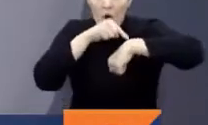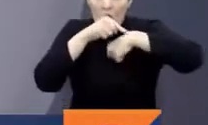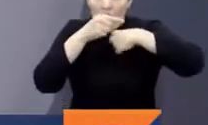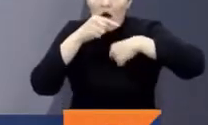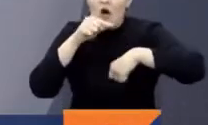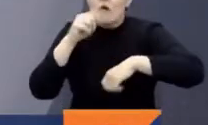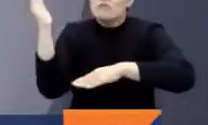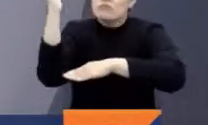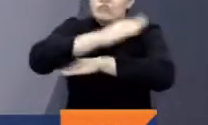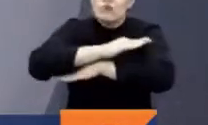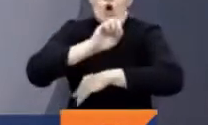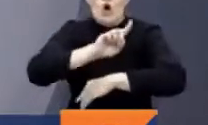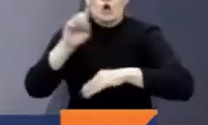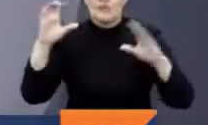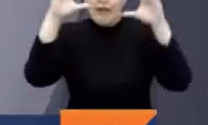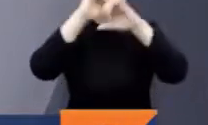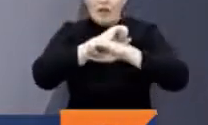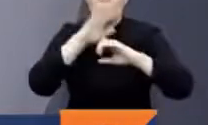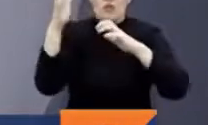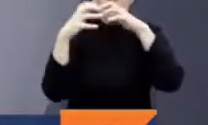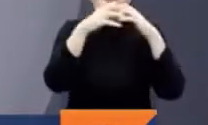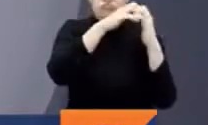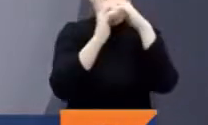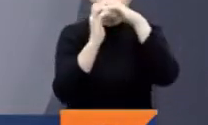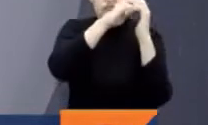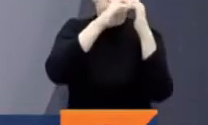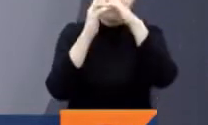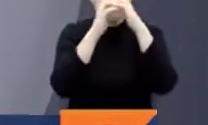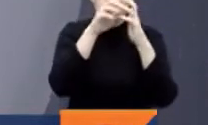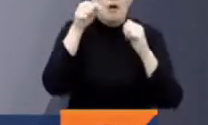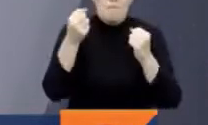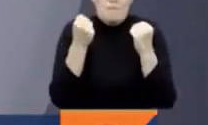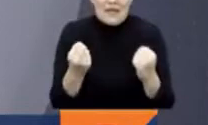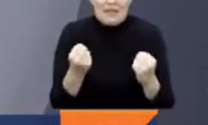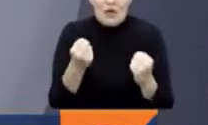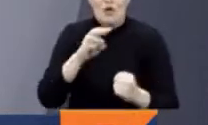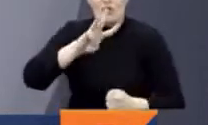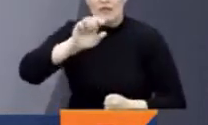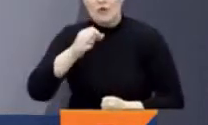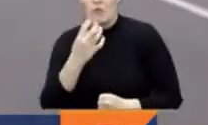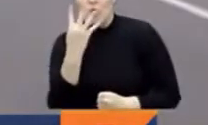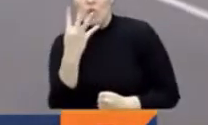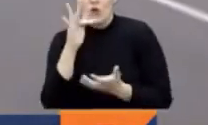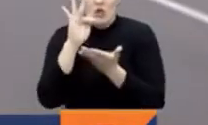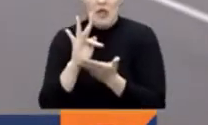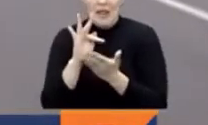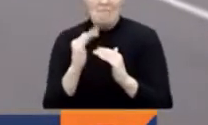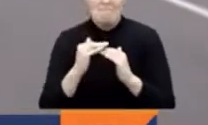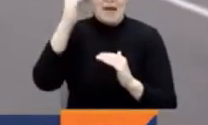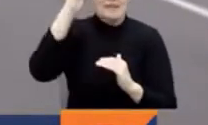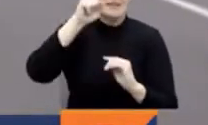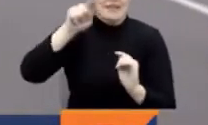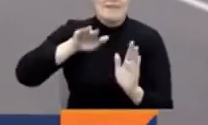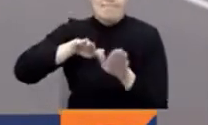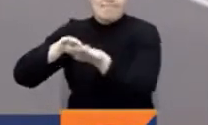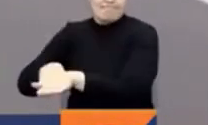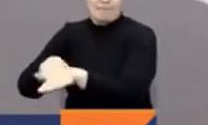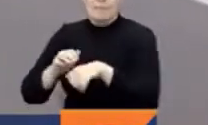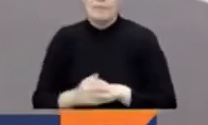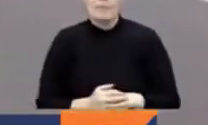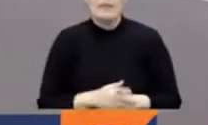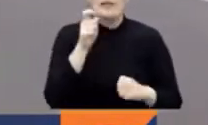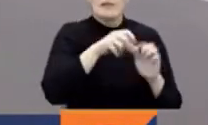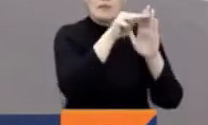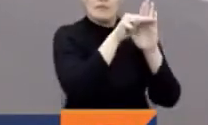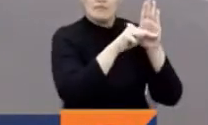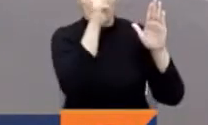los vehículos de carga pesada con hasta 3.4 toneladas. Hagan una conducción a la defensiva, en el cumplimiento pleno de las normas